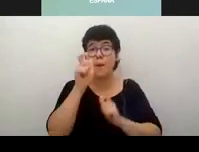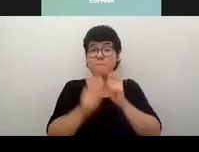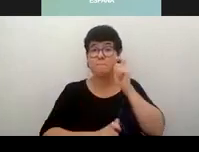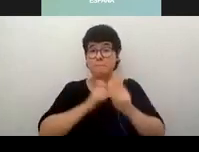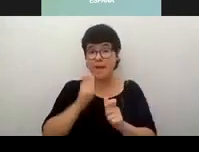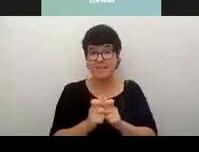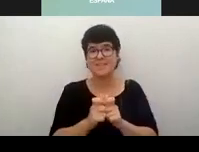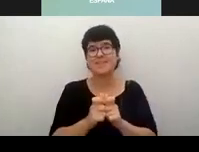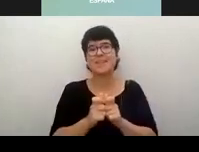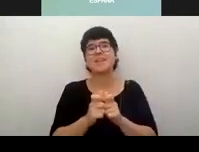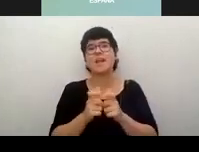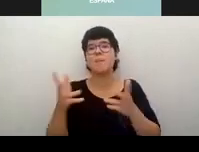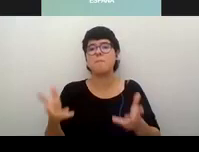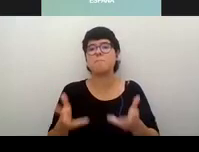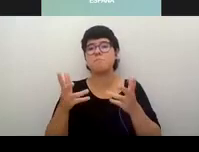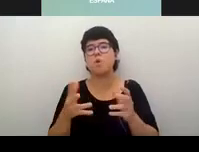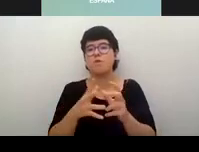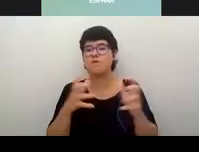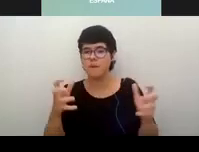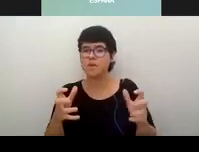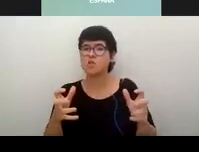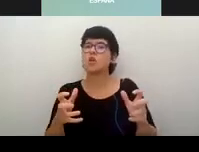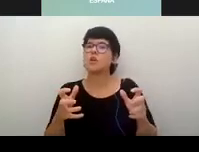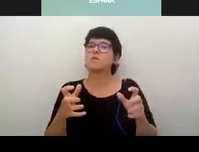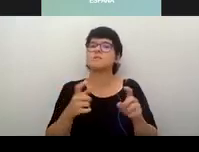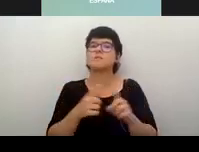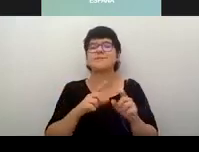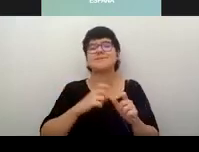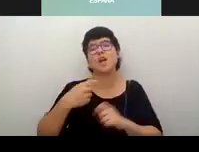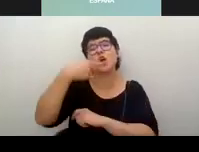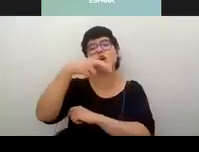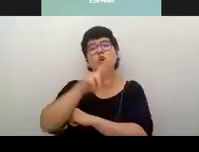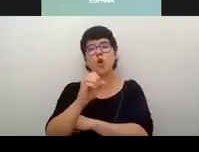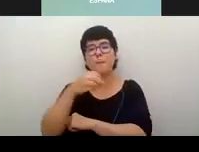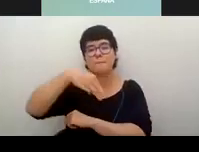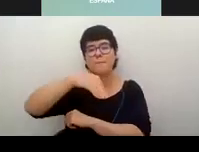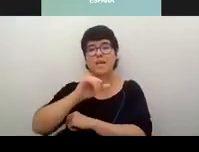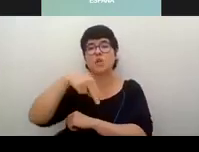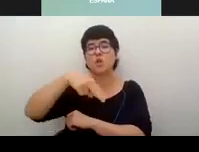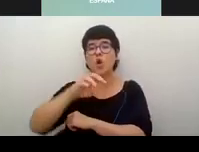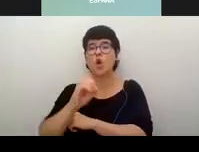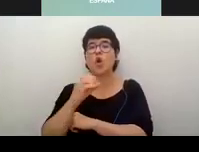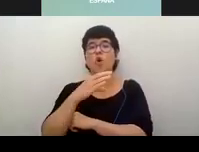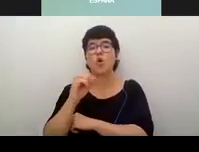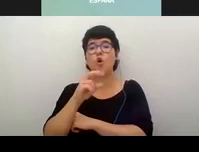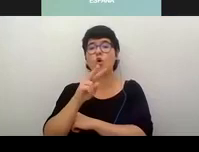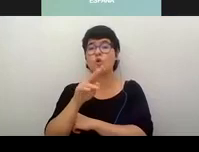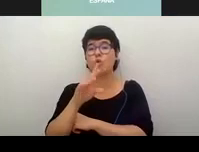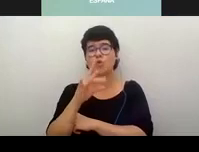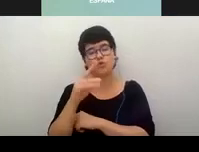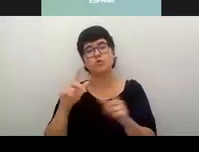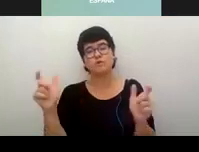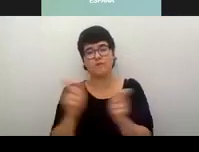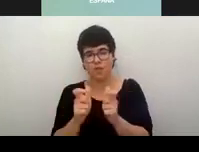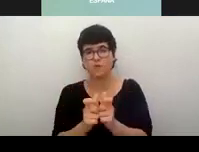del género Ruminococcus en comparación con los sedentarios y tenían más bacterias antiinflamatorias de las familias